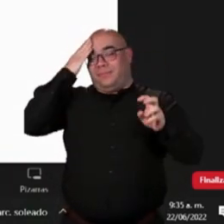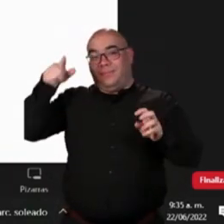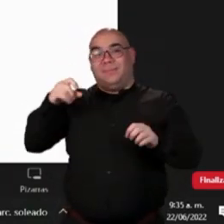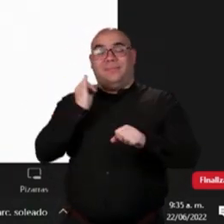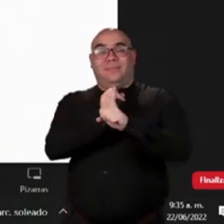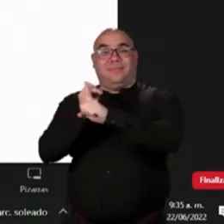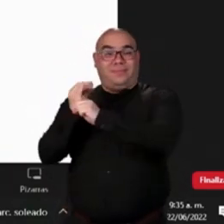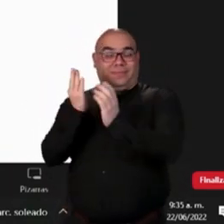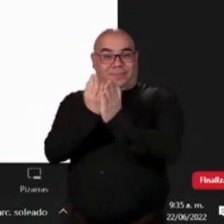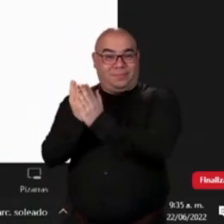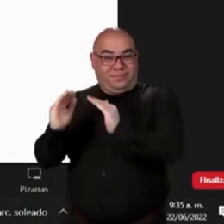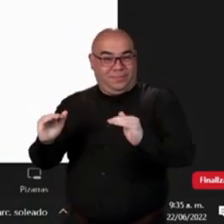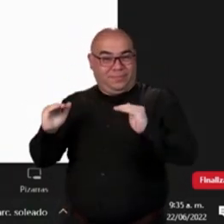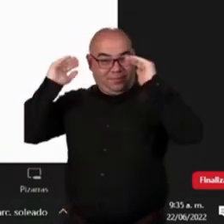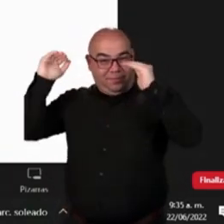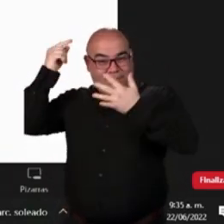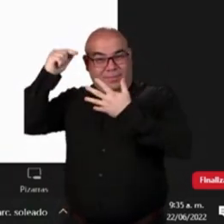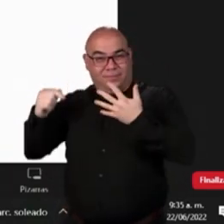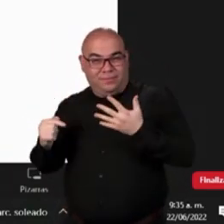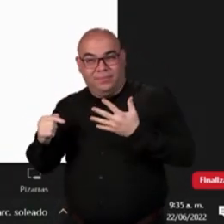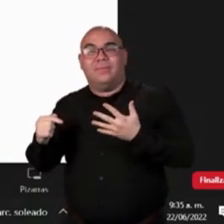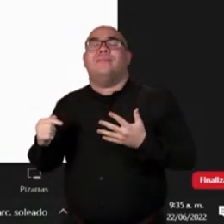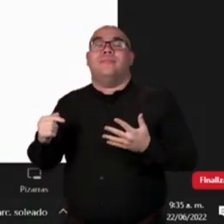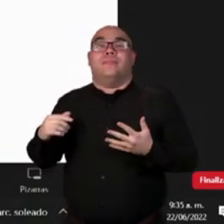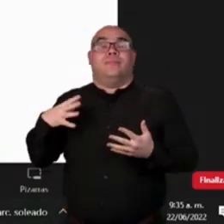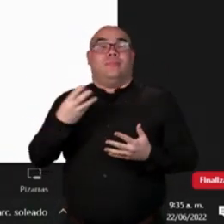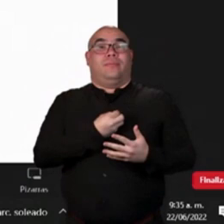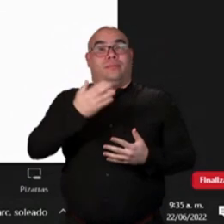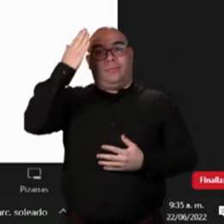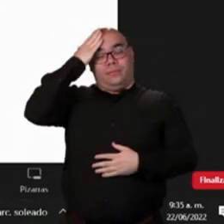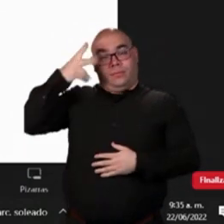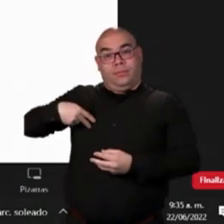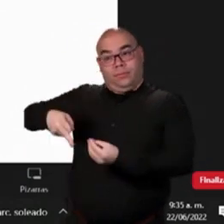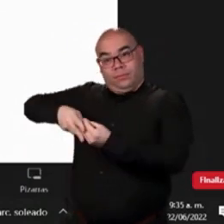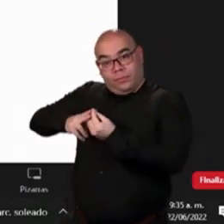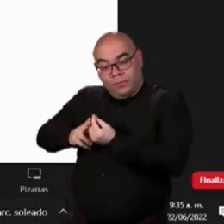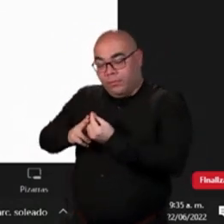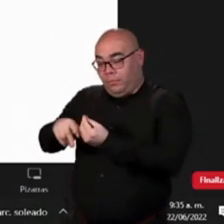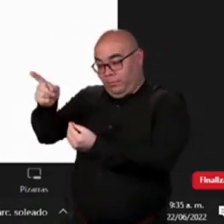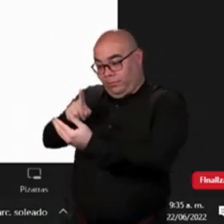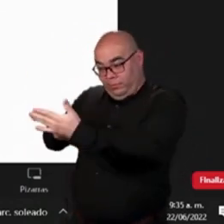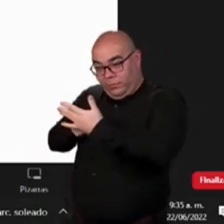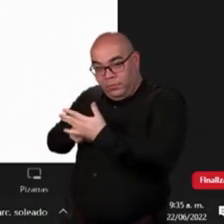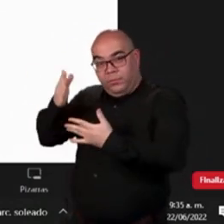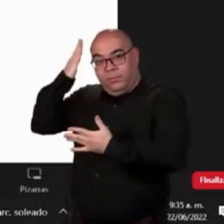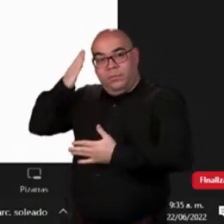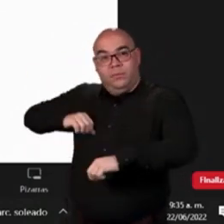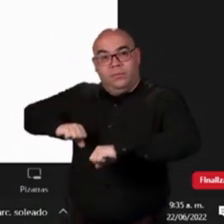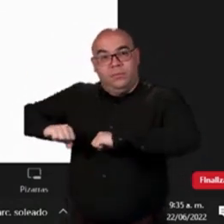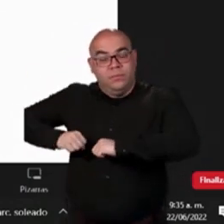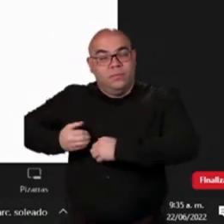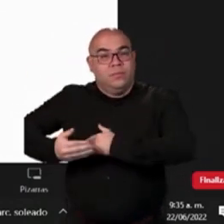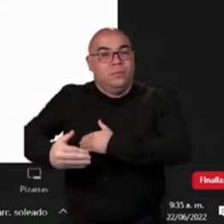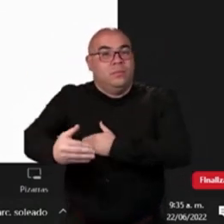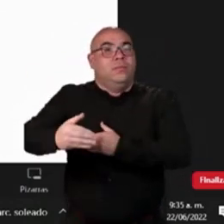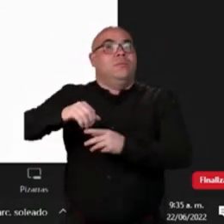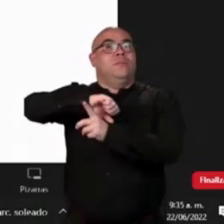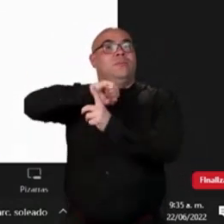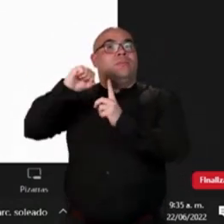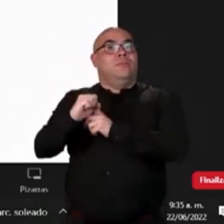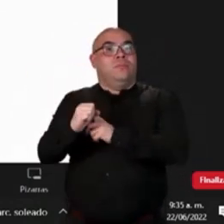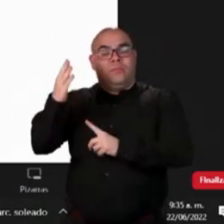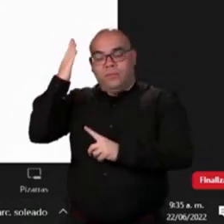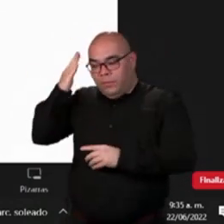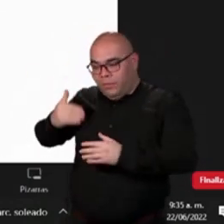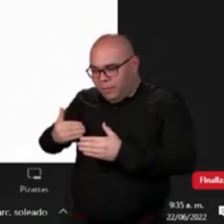superior somos o no un instrumento para la movilidad social o un instrumento